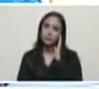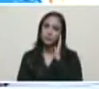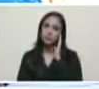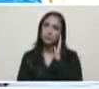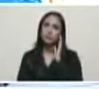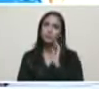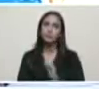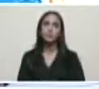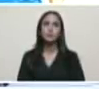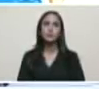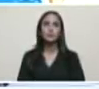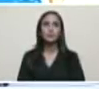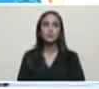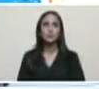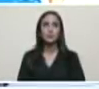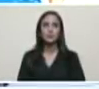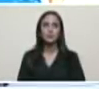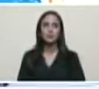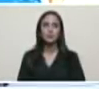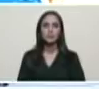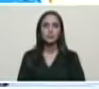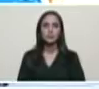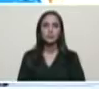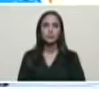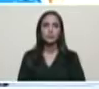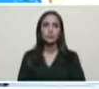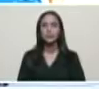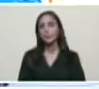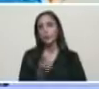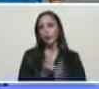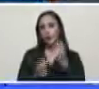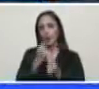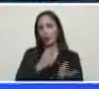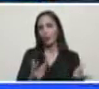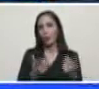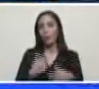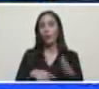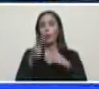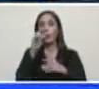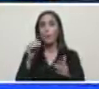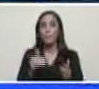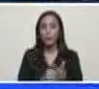recursos HM por un monto de